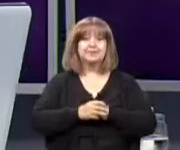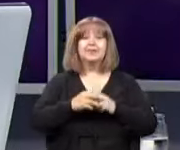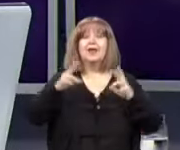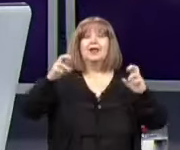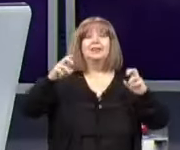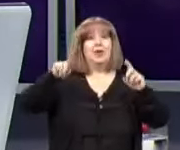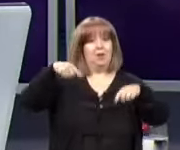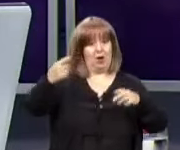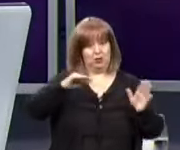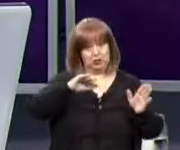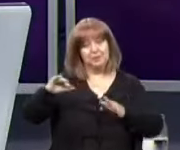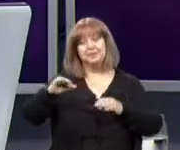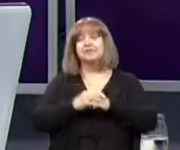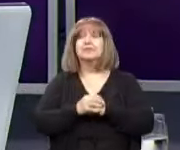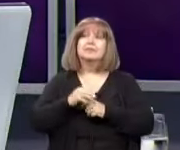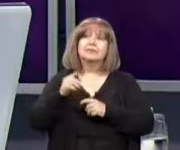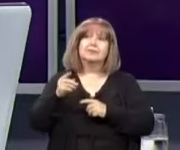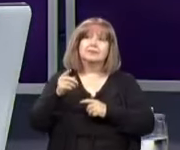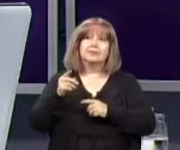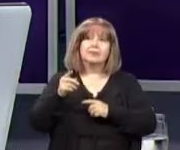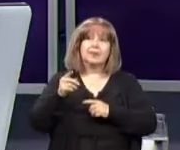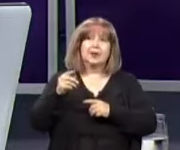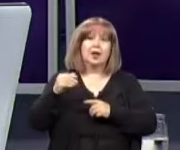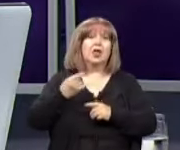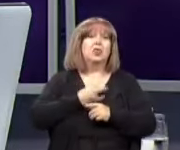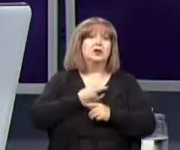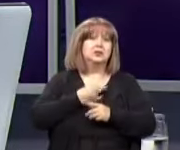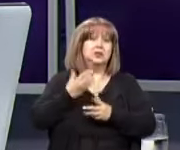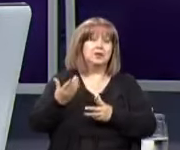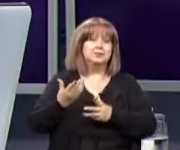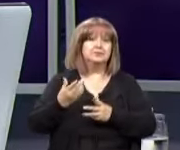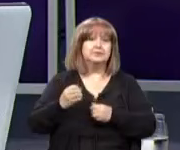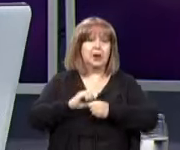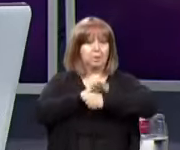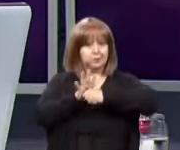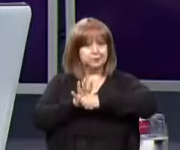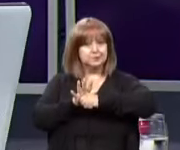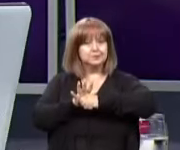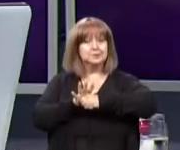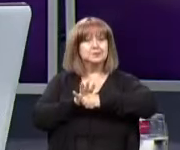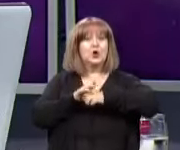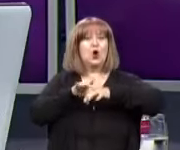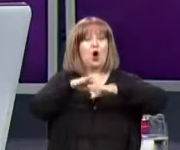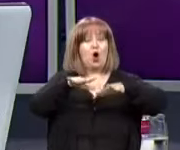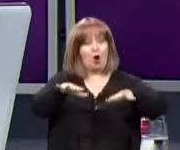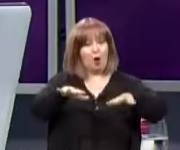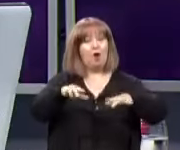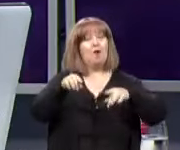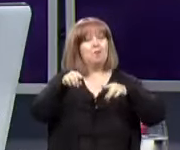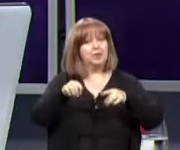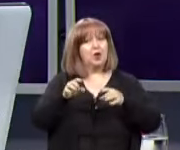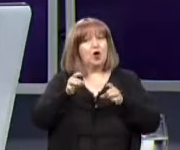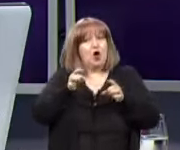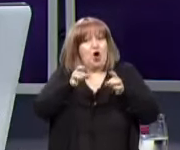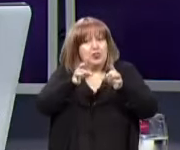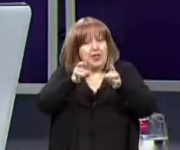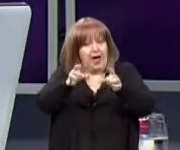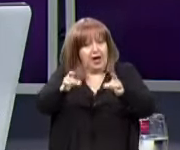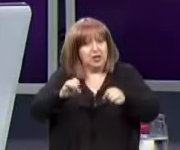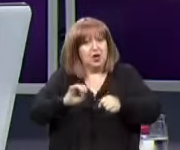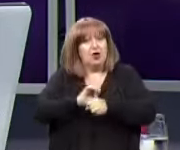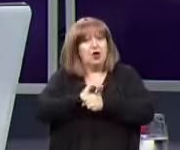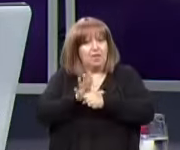Y nos vamos a, obviamente, ocupar de lo que sucede con la situación epidemiológica aquí en la provincia de Mendoza, lo que tiene que ver con los contagios de